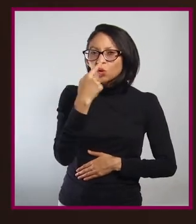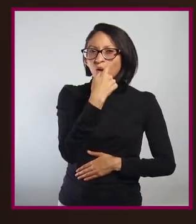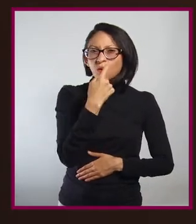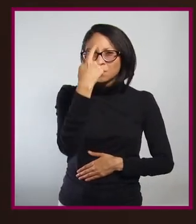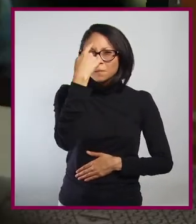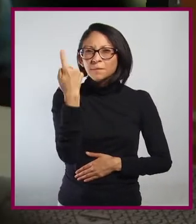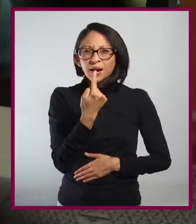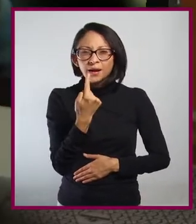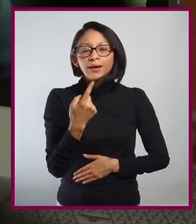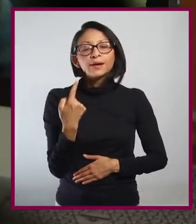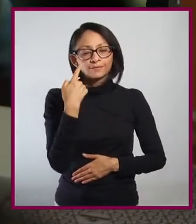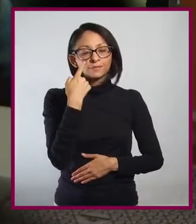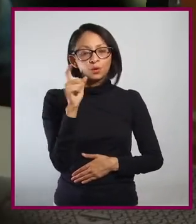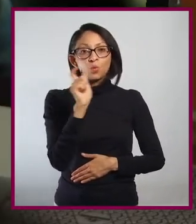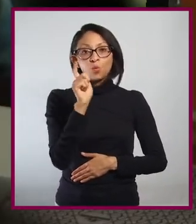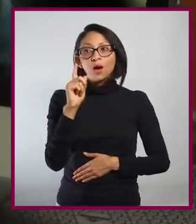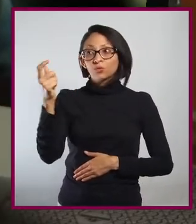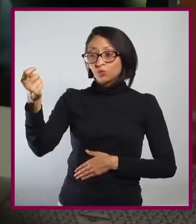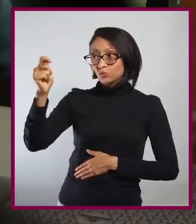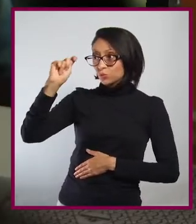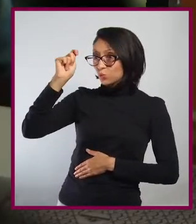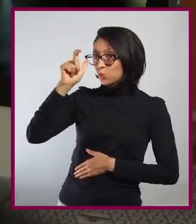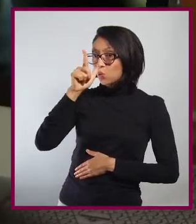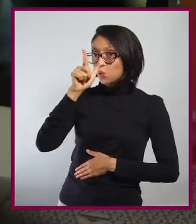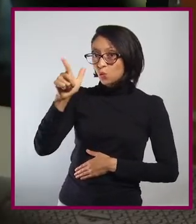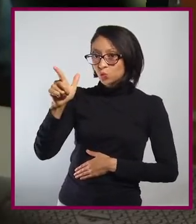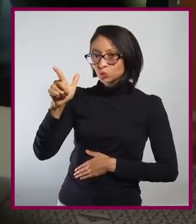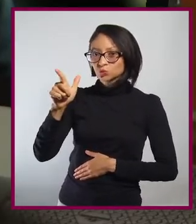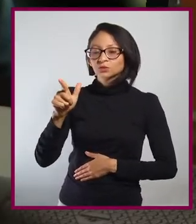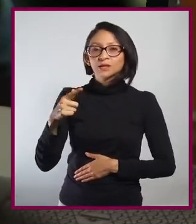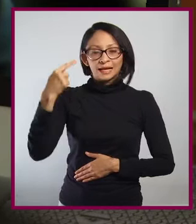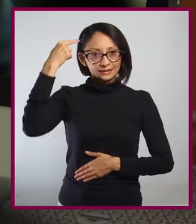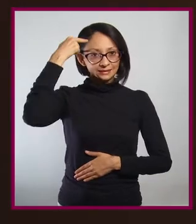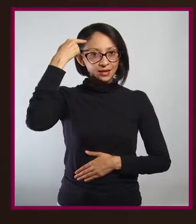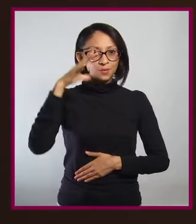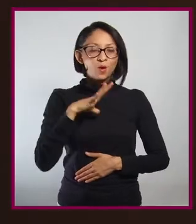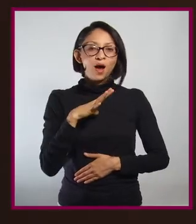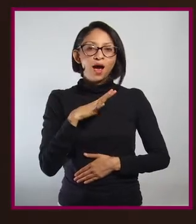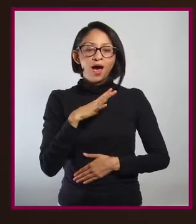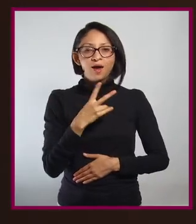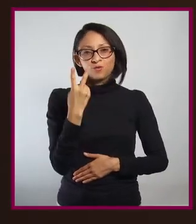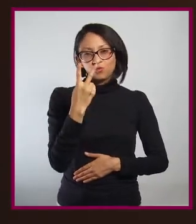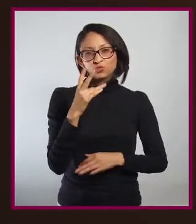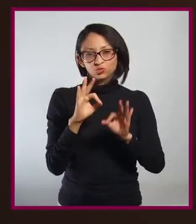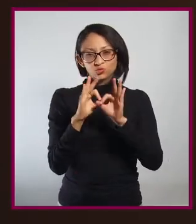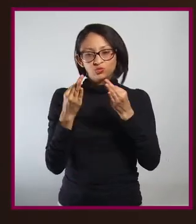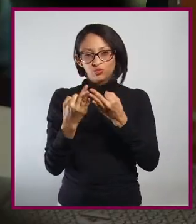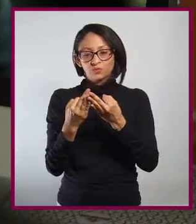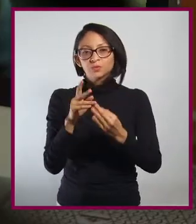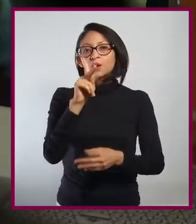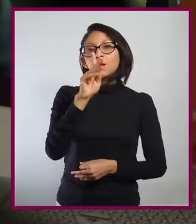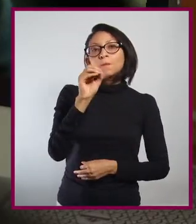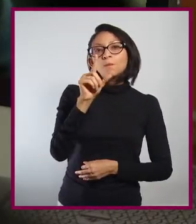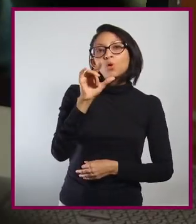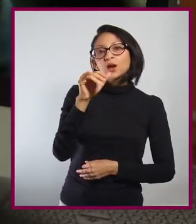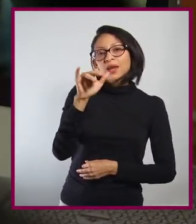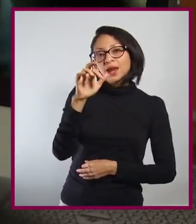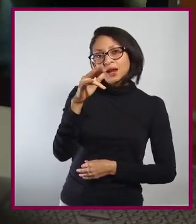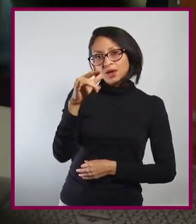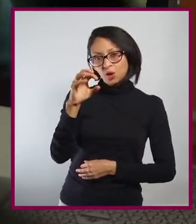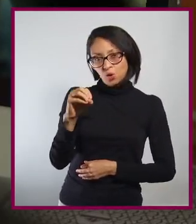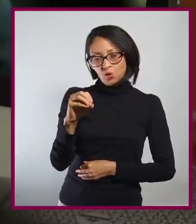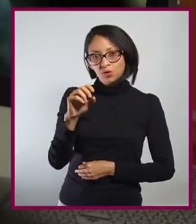puede detectar? El cerebro tiene básicamente dos sistemas, uno que se llama